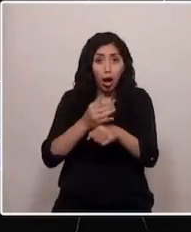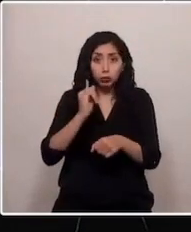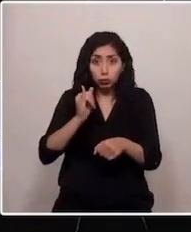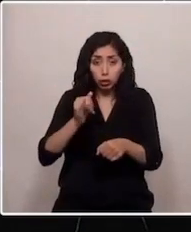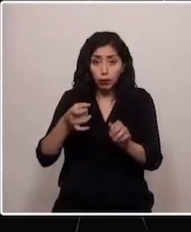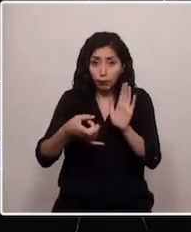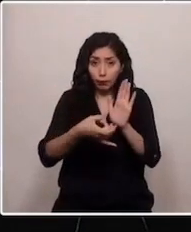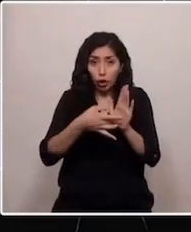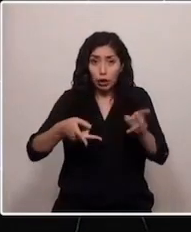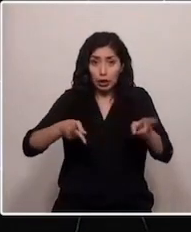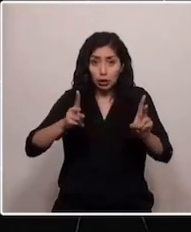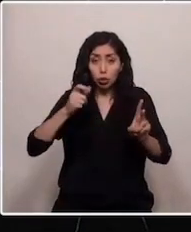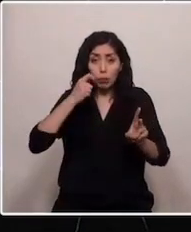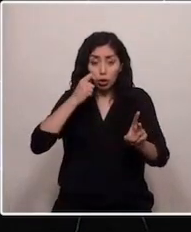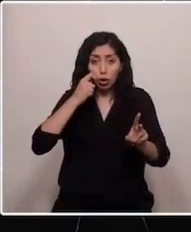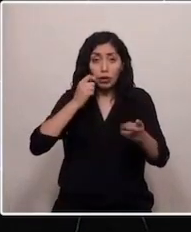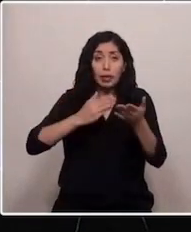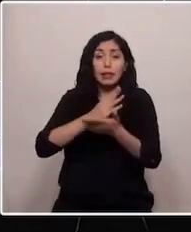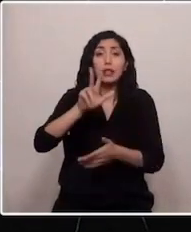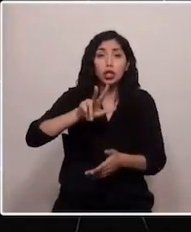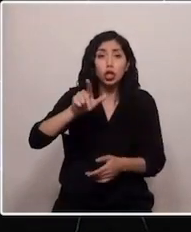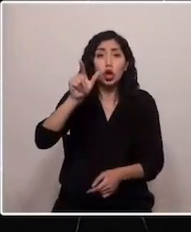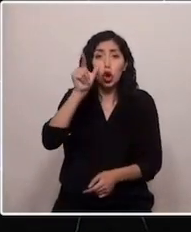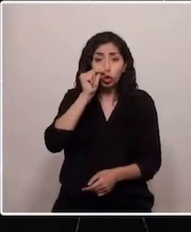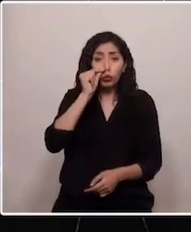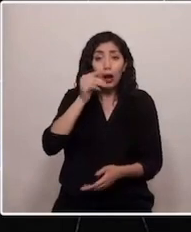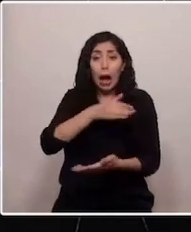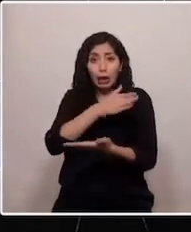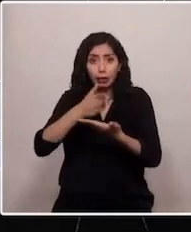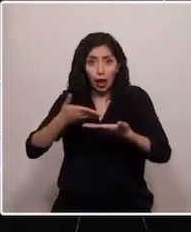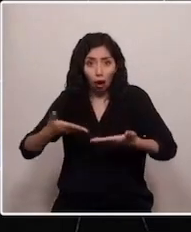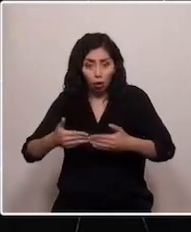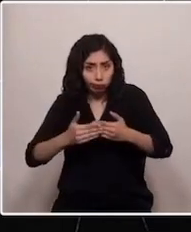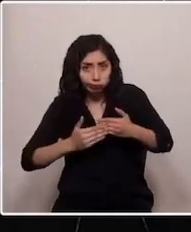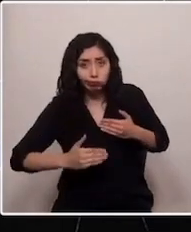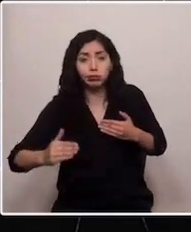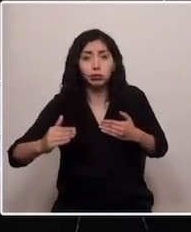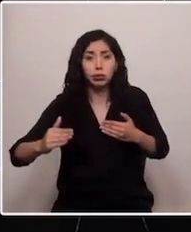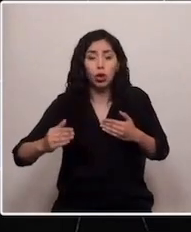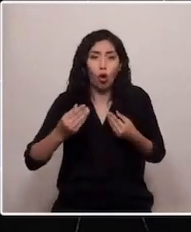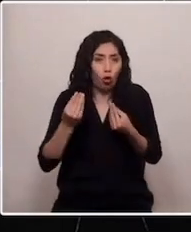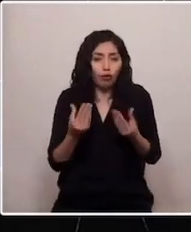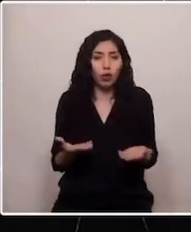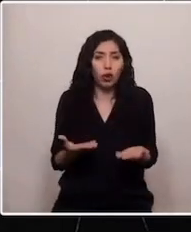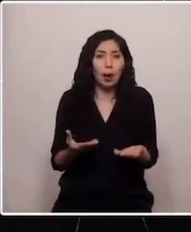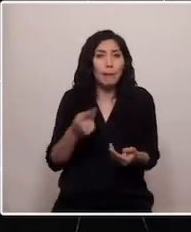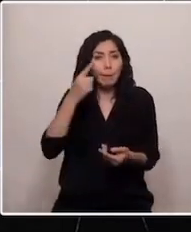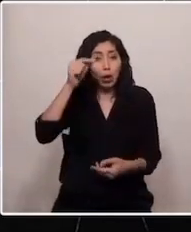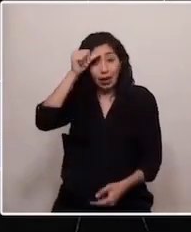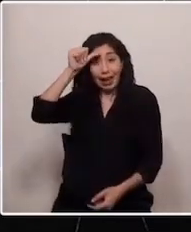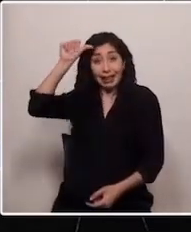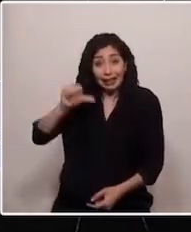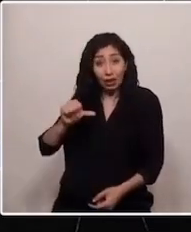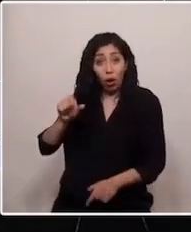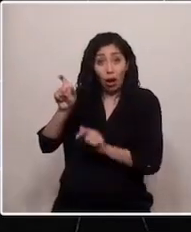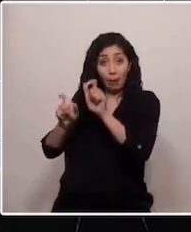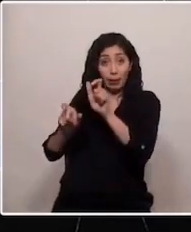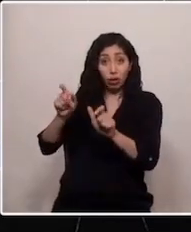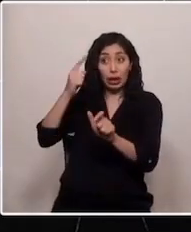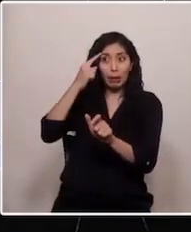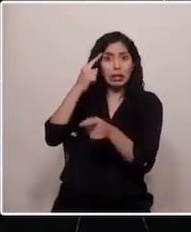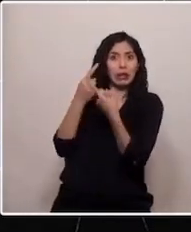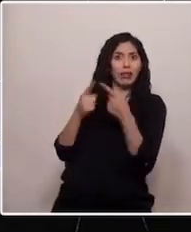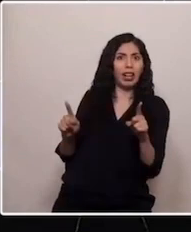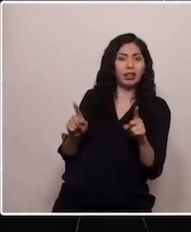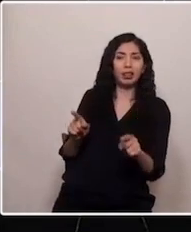18 octubre de 2019 en adelante no tengo ninguna duda y ha sido declarado muchas veces pero sancionar a aquellos que piensan que no es así creo